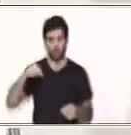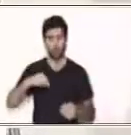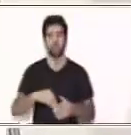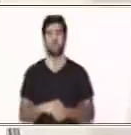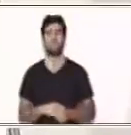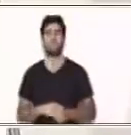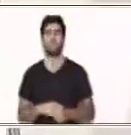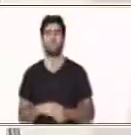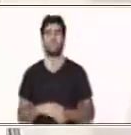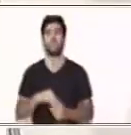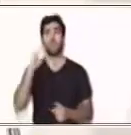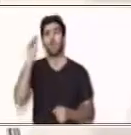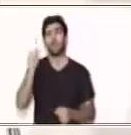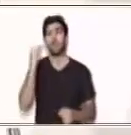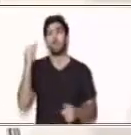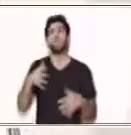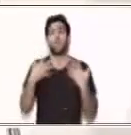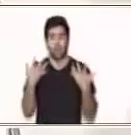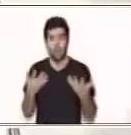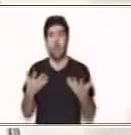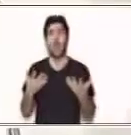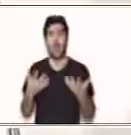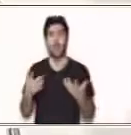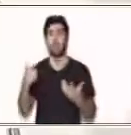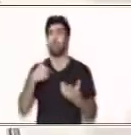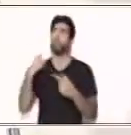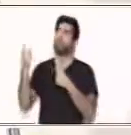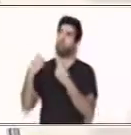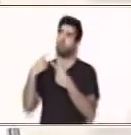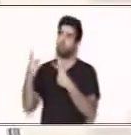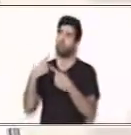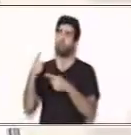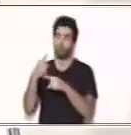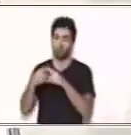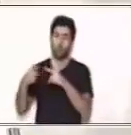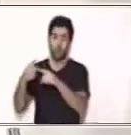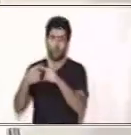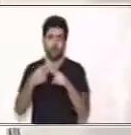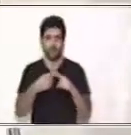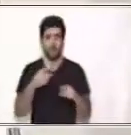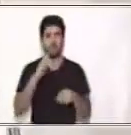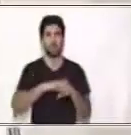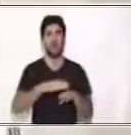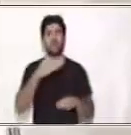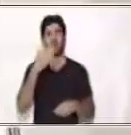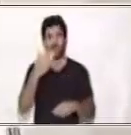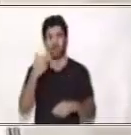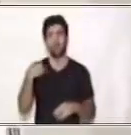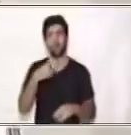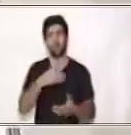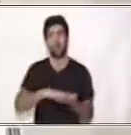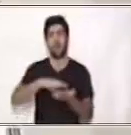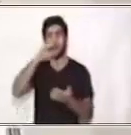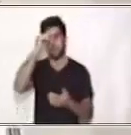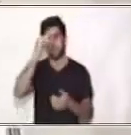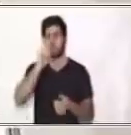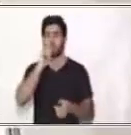hoy. ¿Por qué razón? Porque recuerda que el conocimiento hay que estarlo compartiendo y de esa manera uno aprende más.